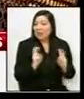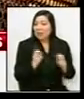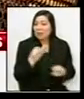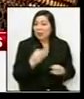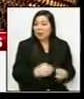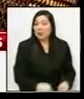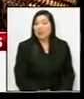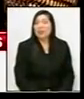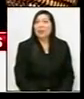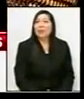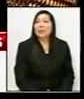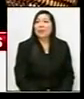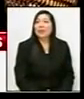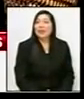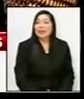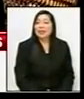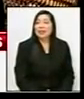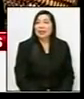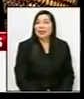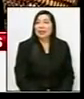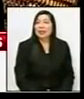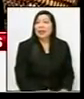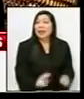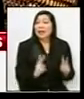juicio político.